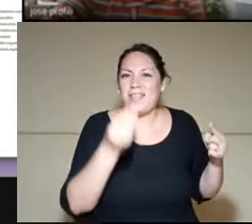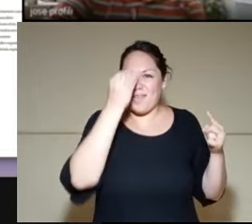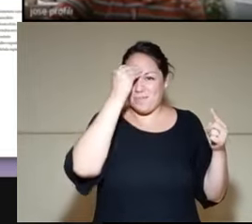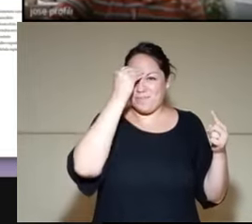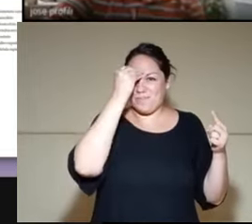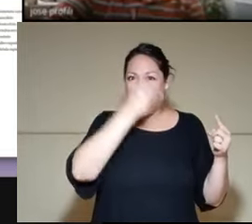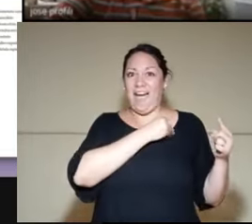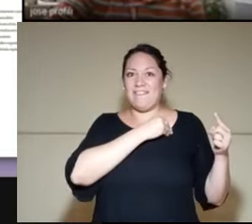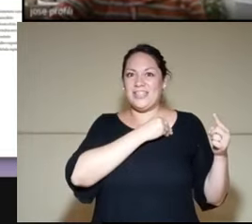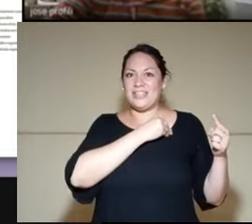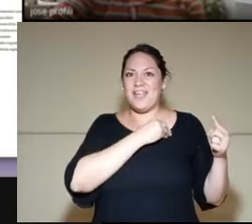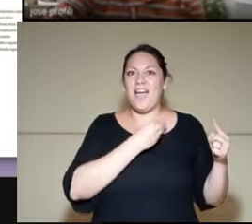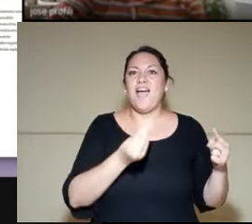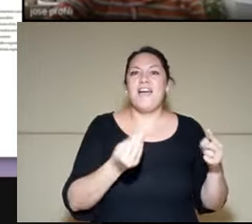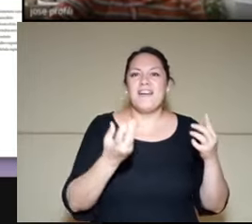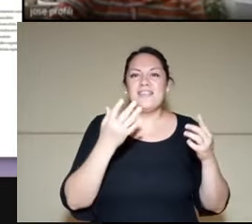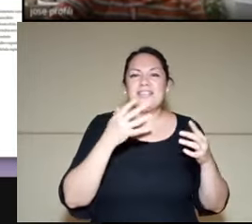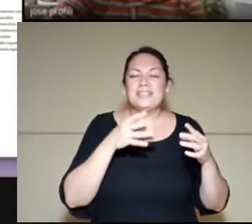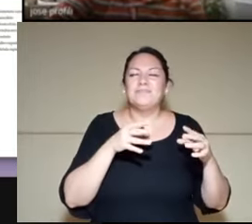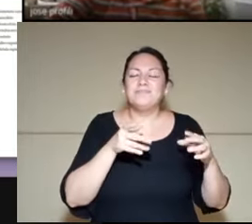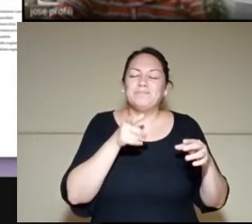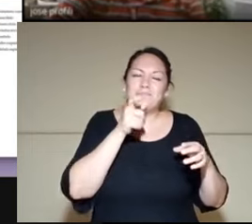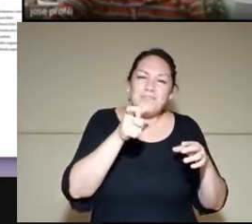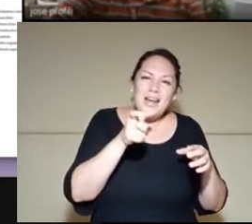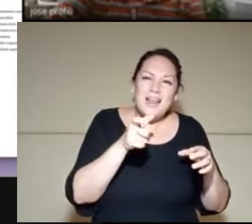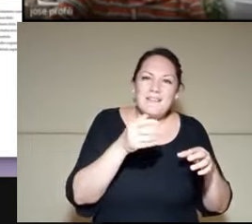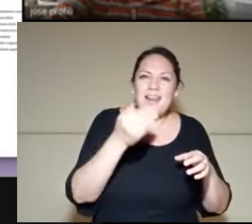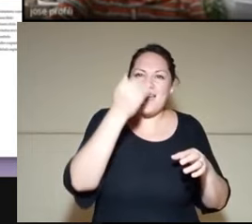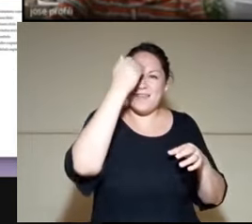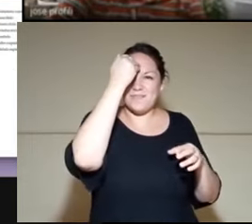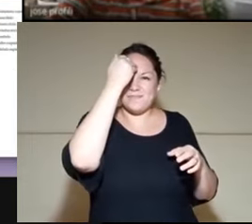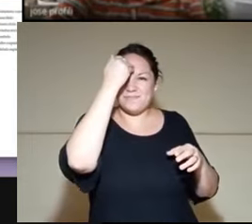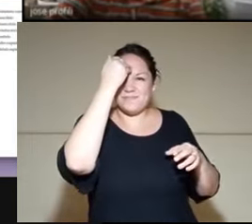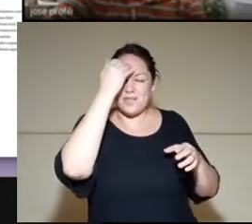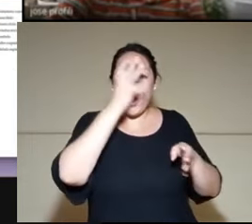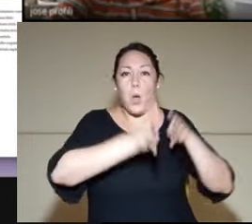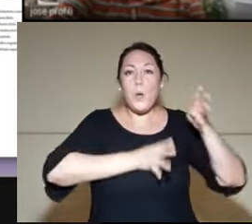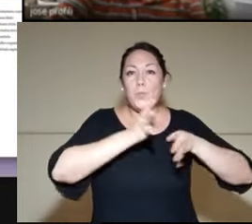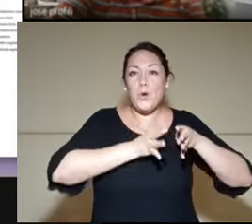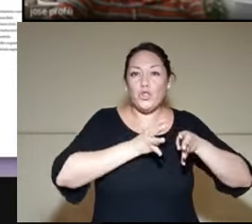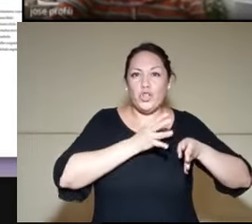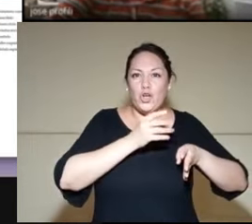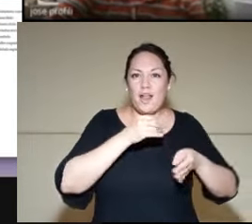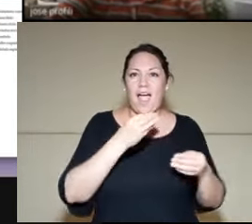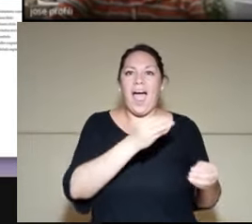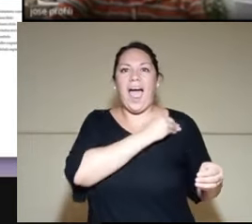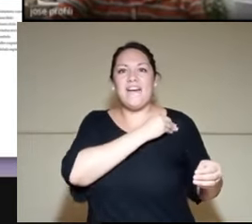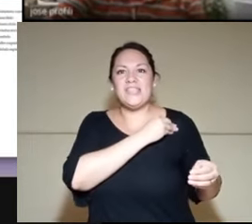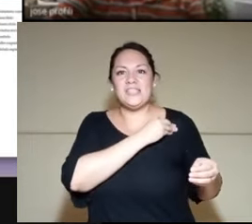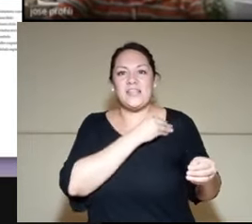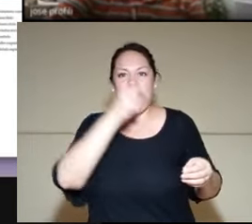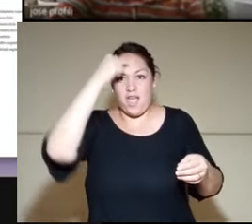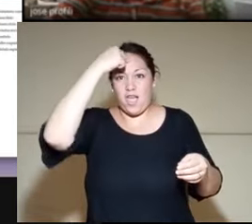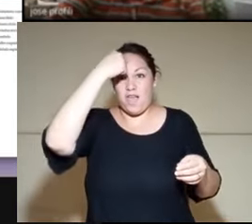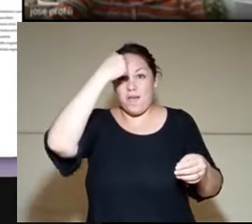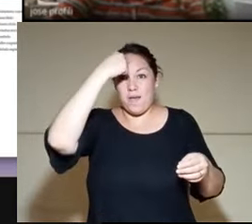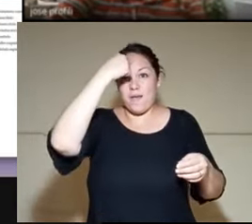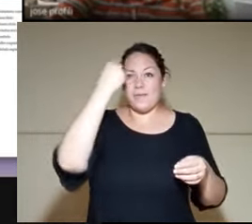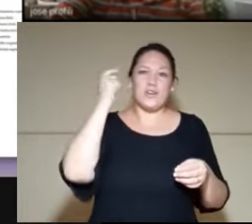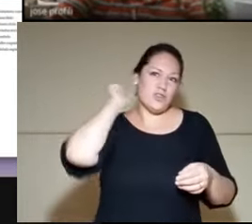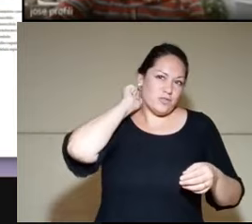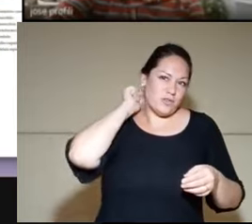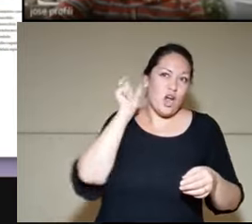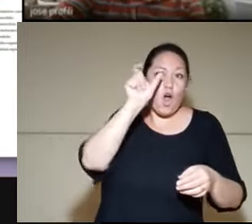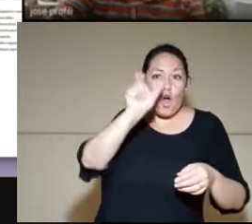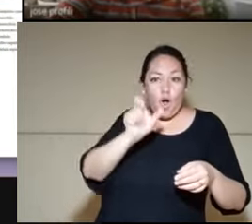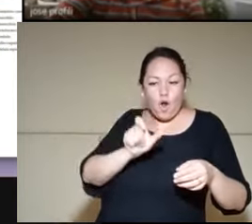me entero que me estoy pinchando el dedo, hay una asociación entre un área con otra, que es el área motora, que hace que